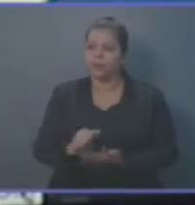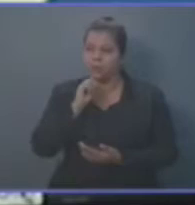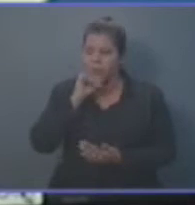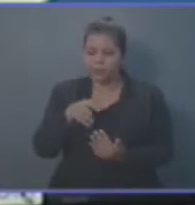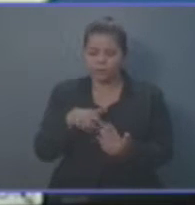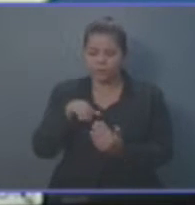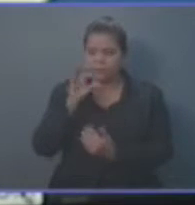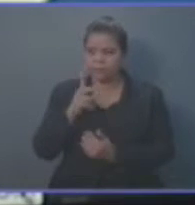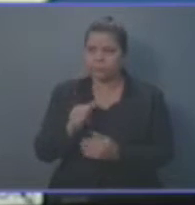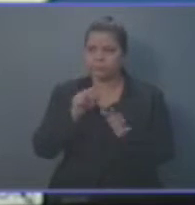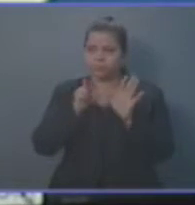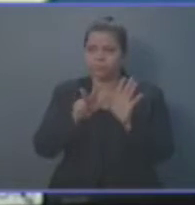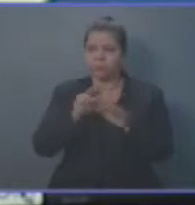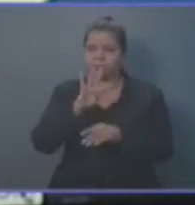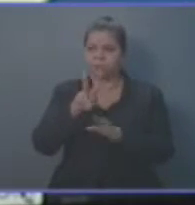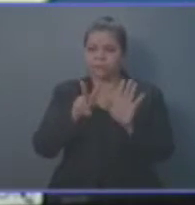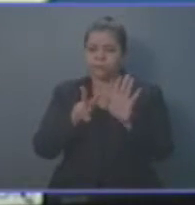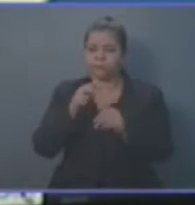número